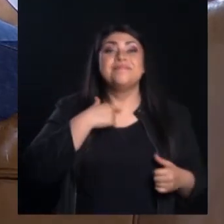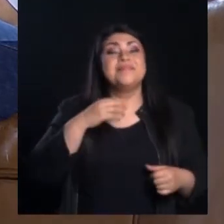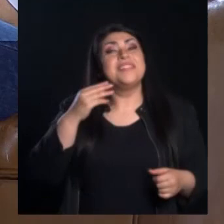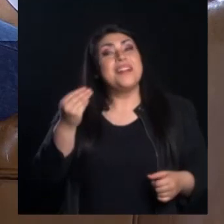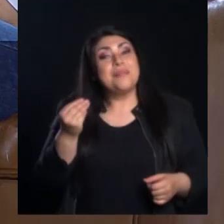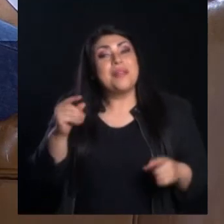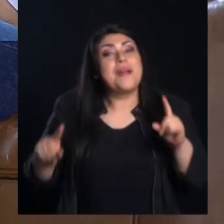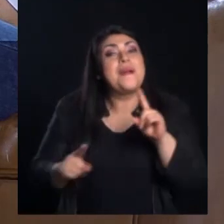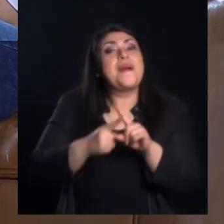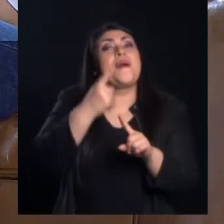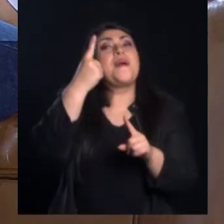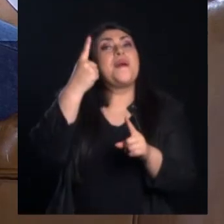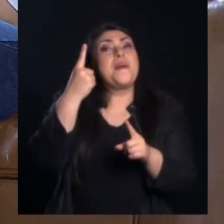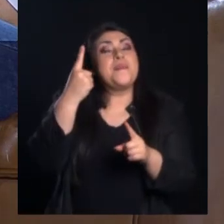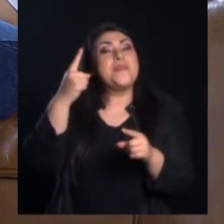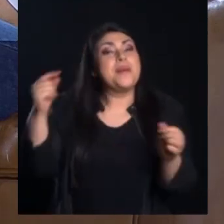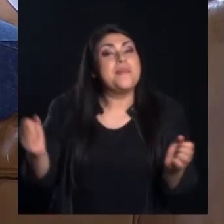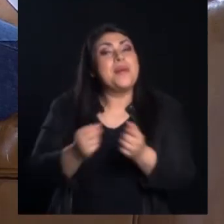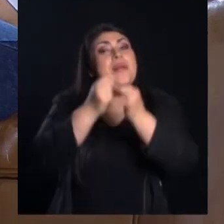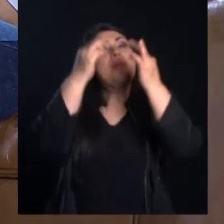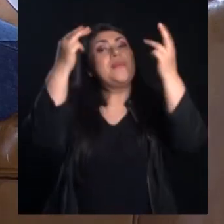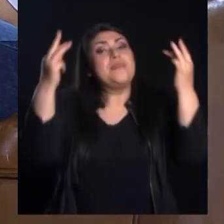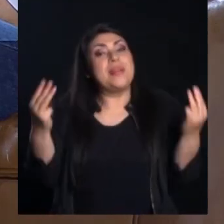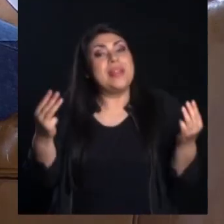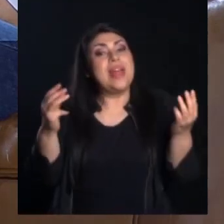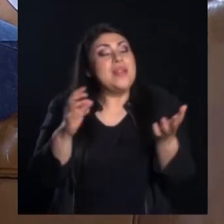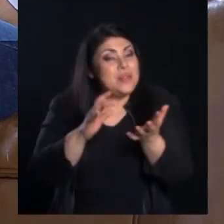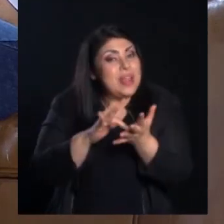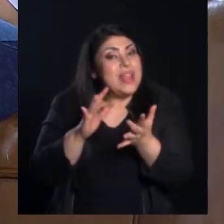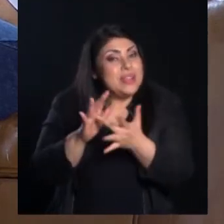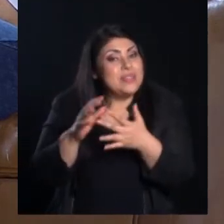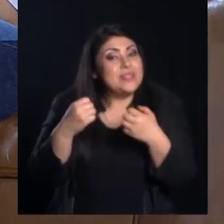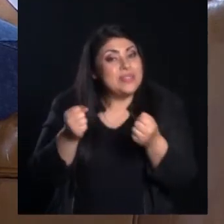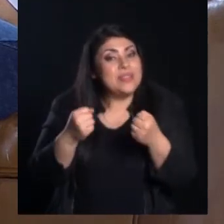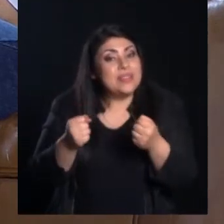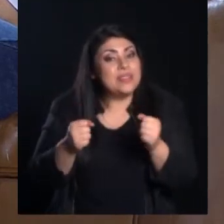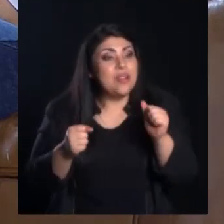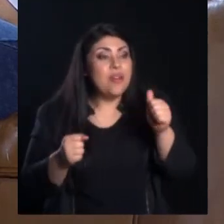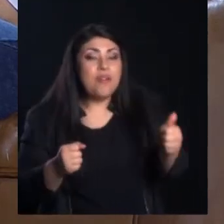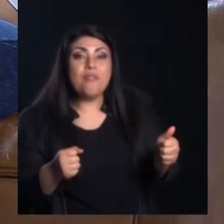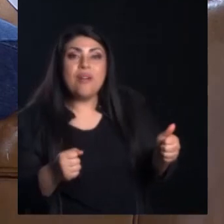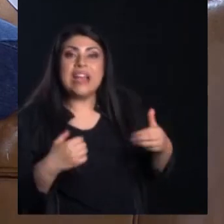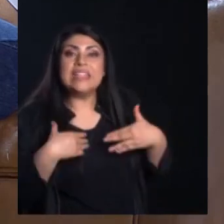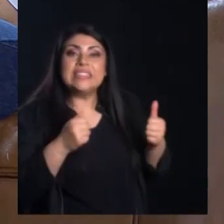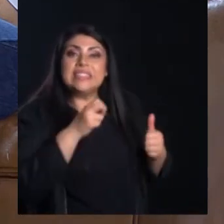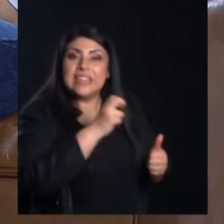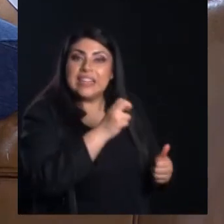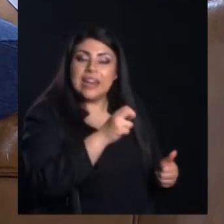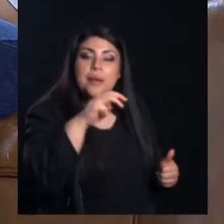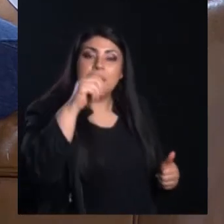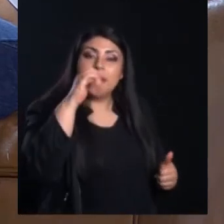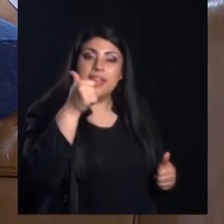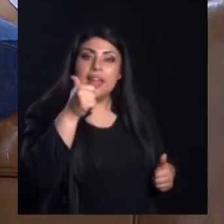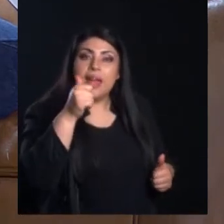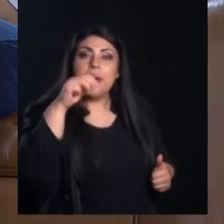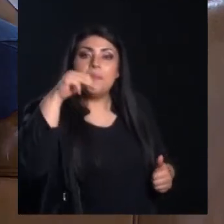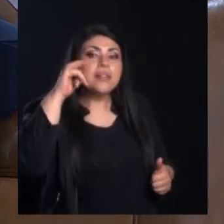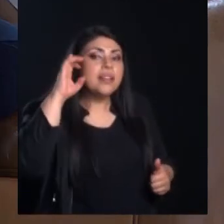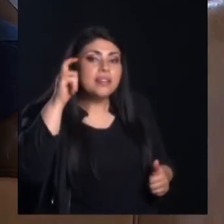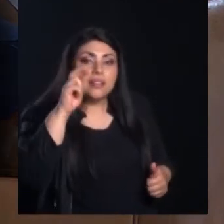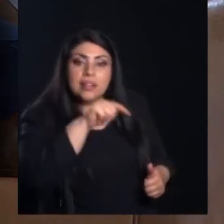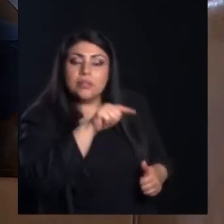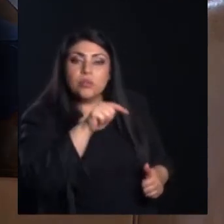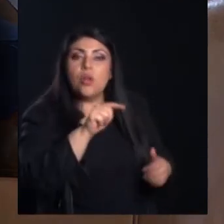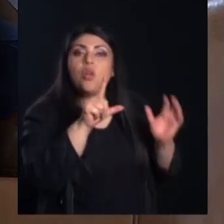primeros milagros que jesús se hizo fue sanar a maría magdalena de siete demonios en